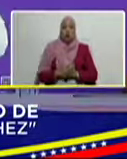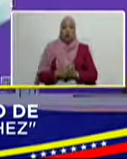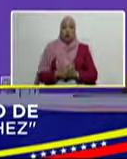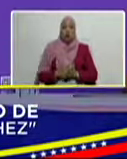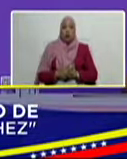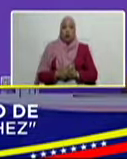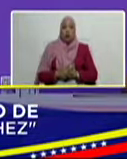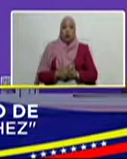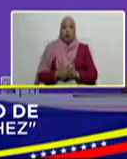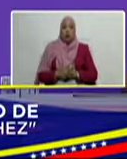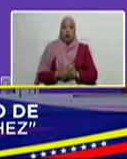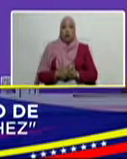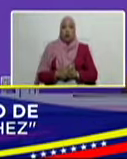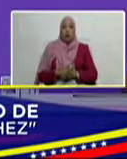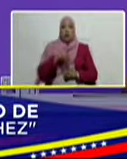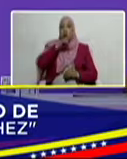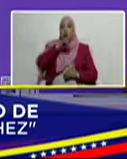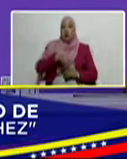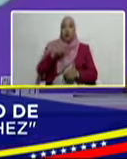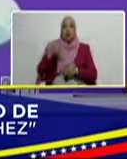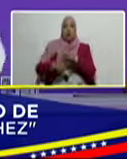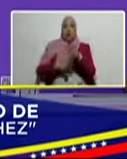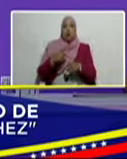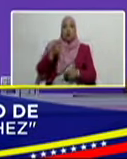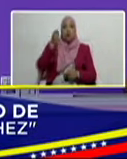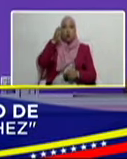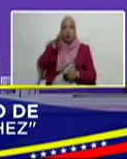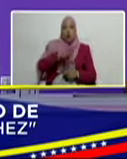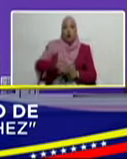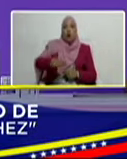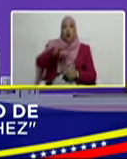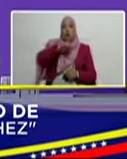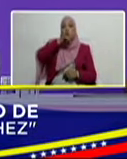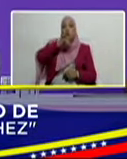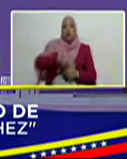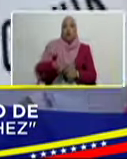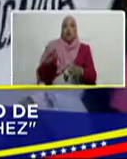Allá está Eulalia Burós, ¿no? Por allá está Eulalia.